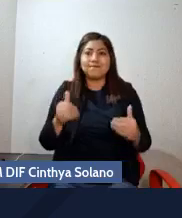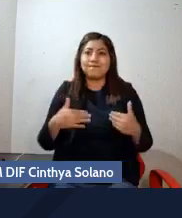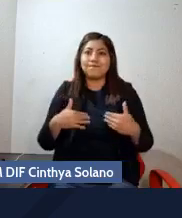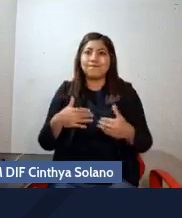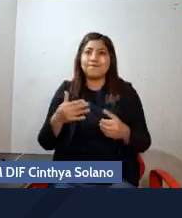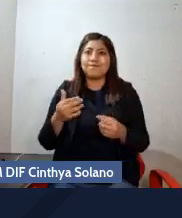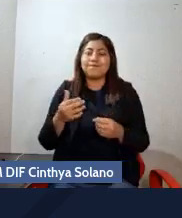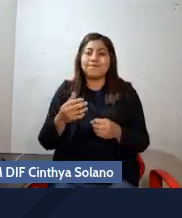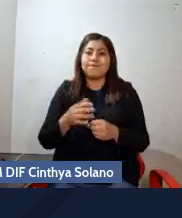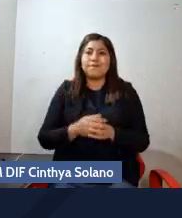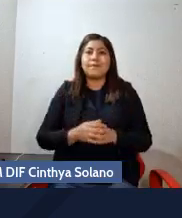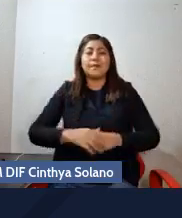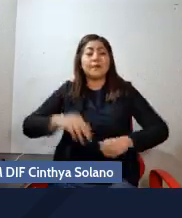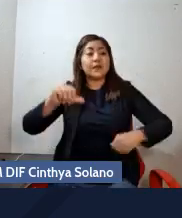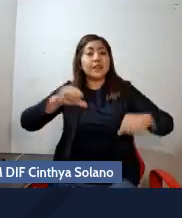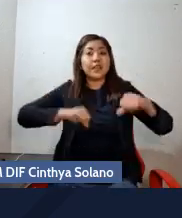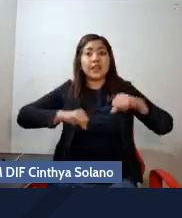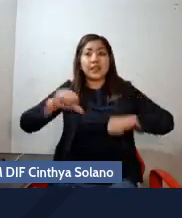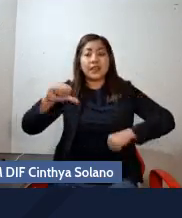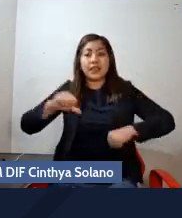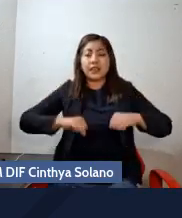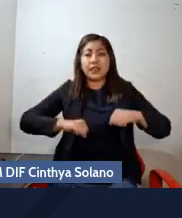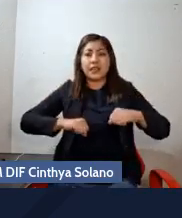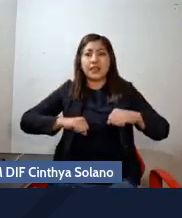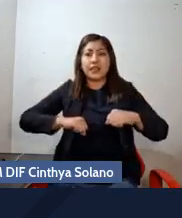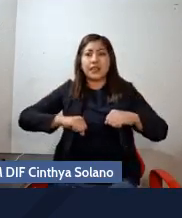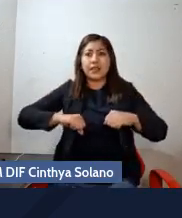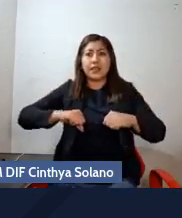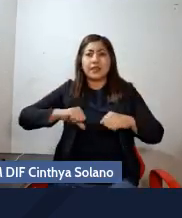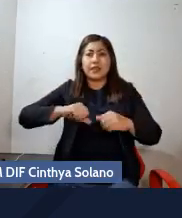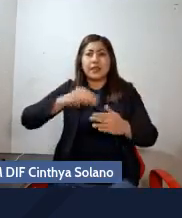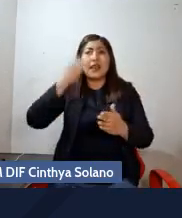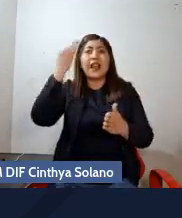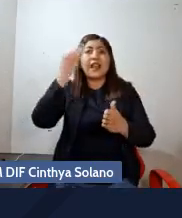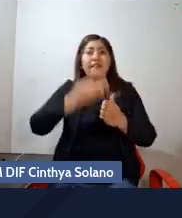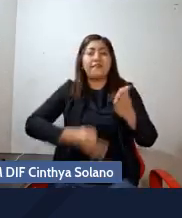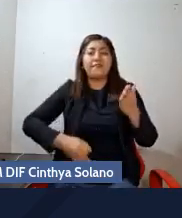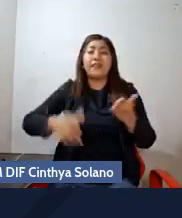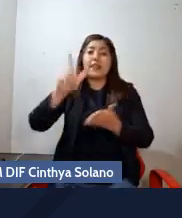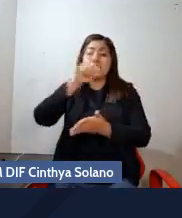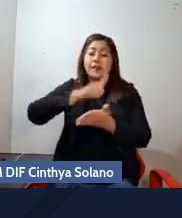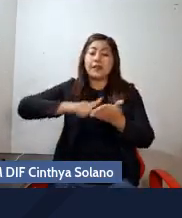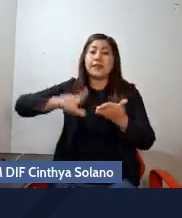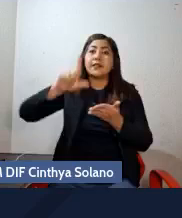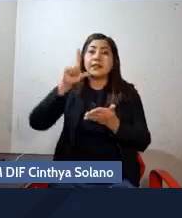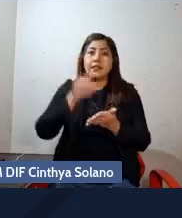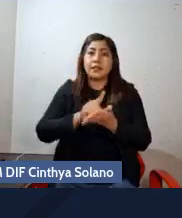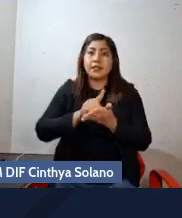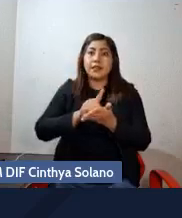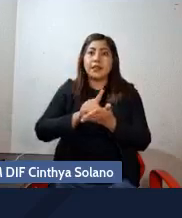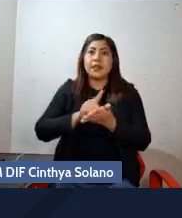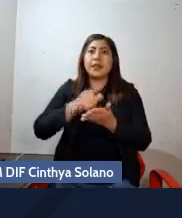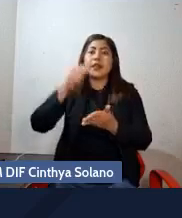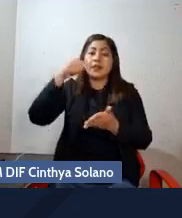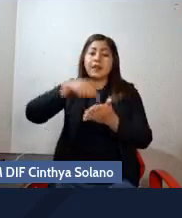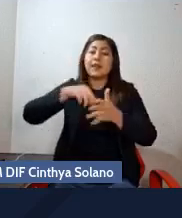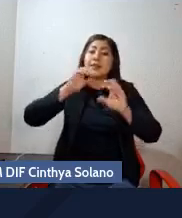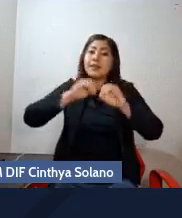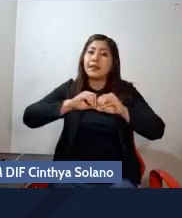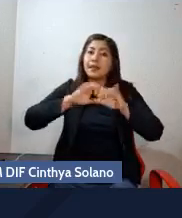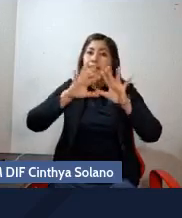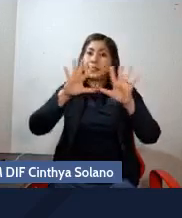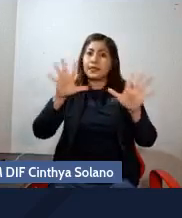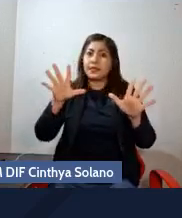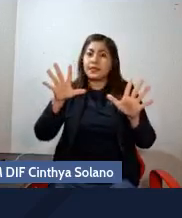como delito electoral tiene que estar plasmada completamente, claramente en la ley, en la materia. Si no es